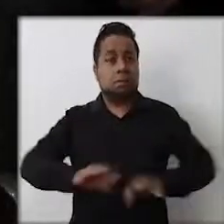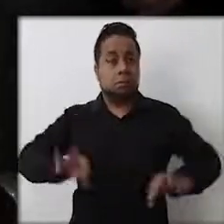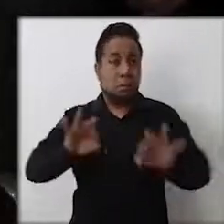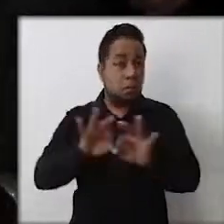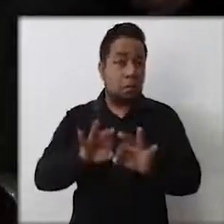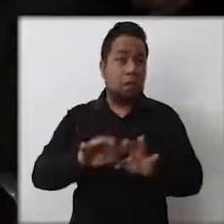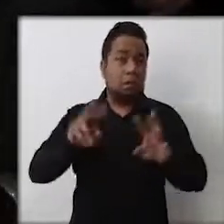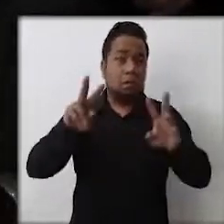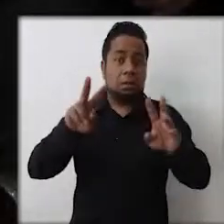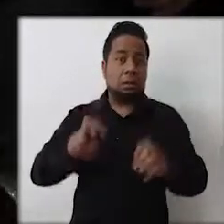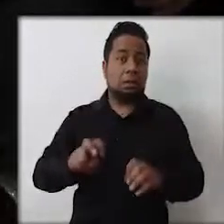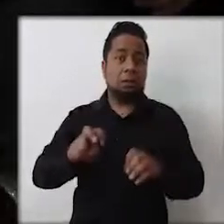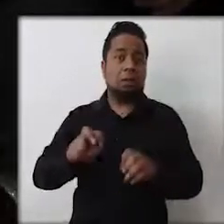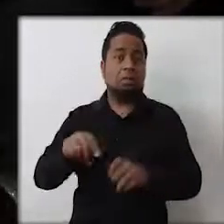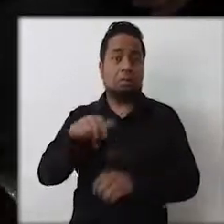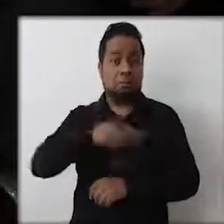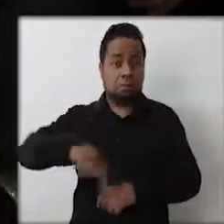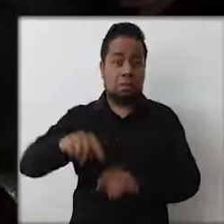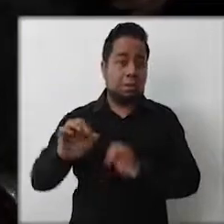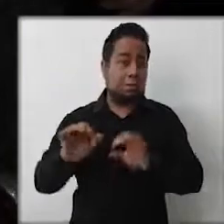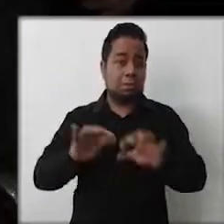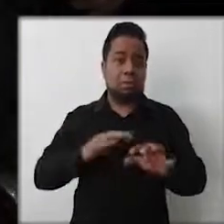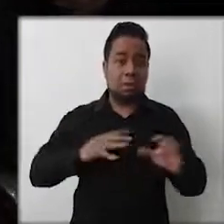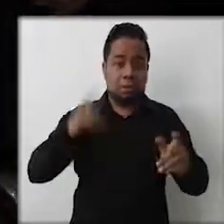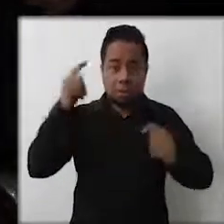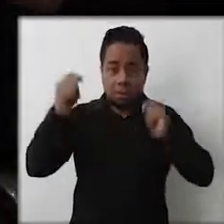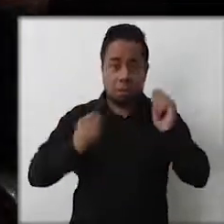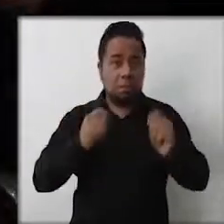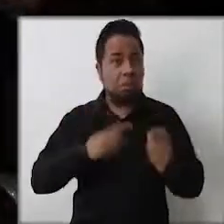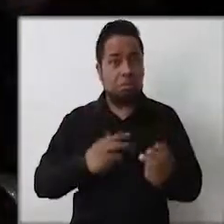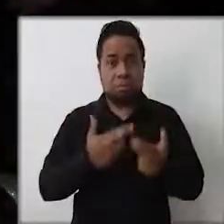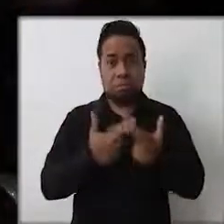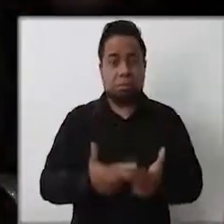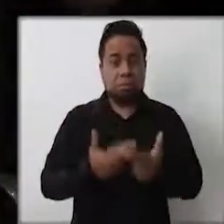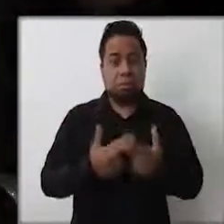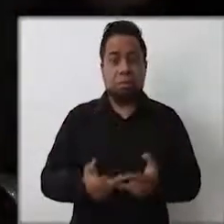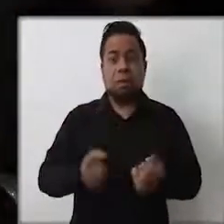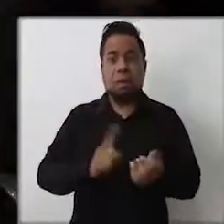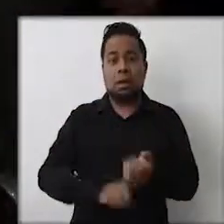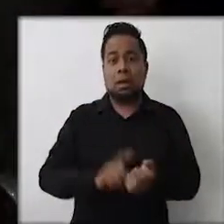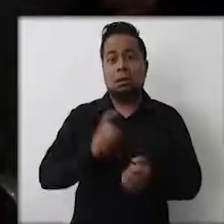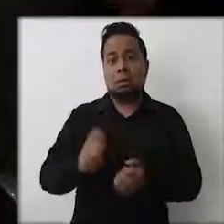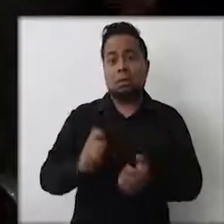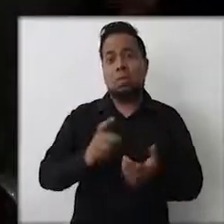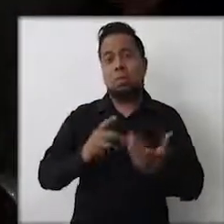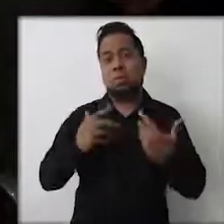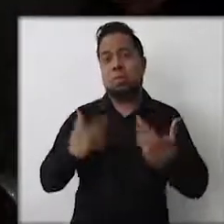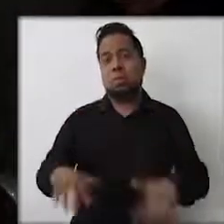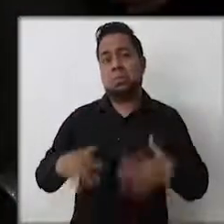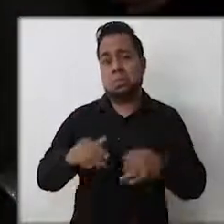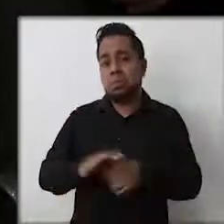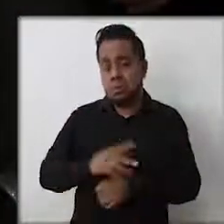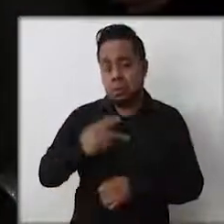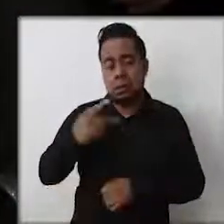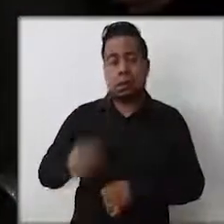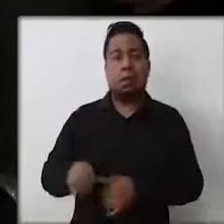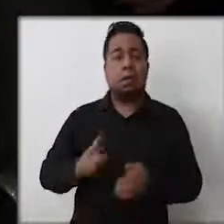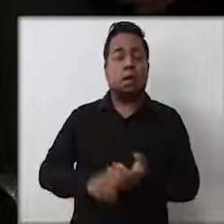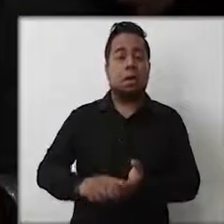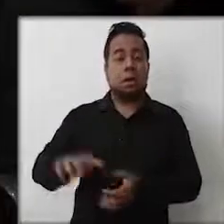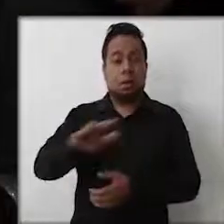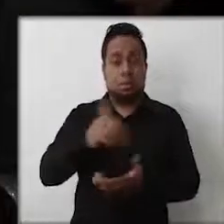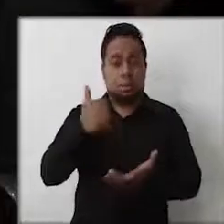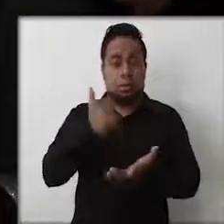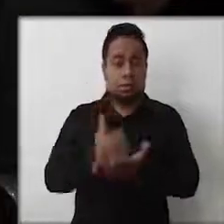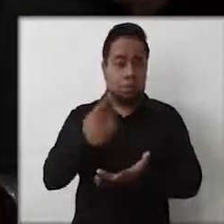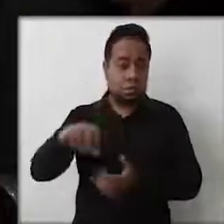regulación del control de actividades comerciales en vía pública establece claramente cuáles son las zonas prohibidas, las zonas restringidas y